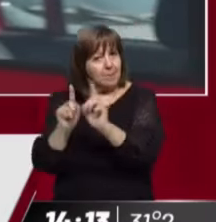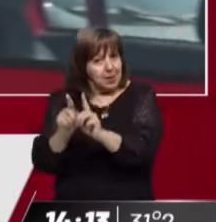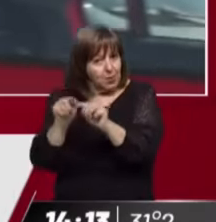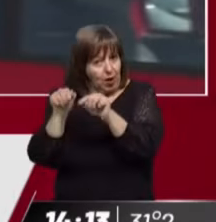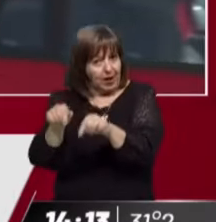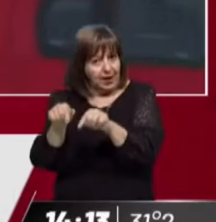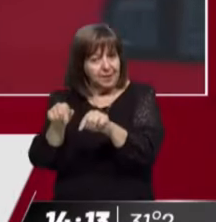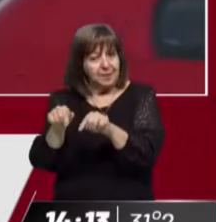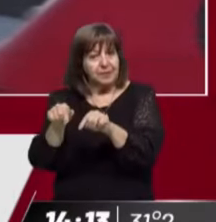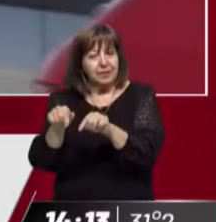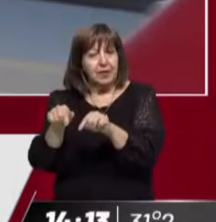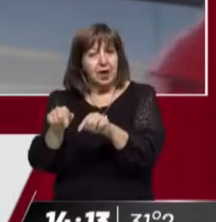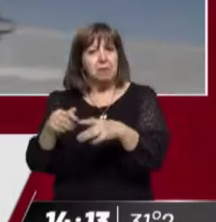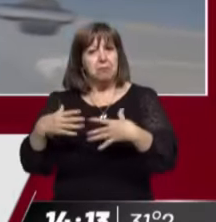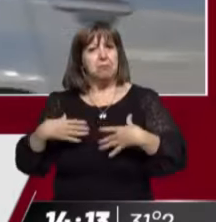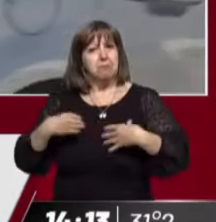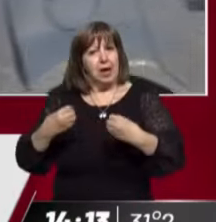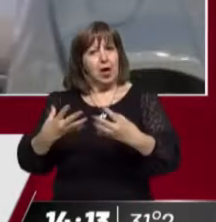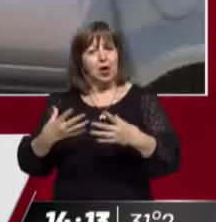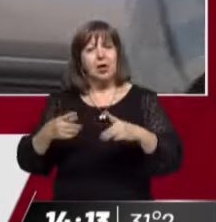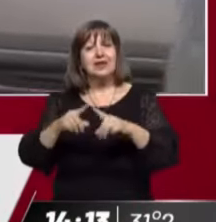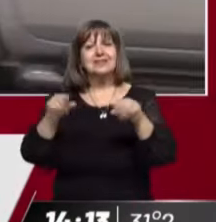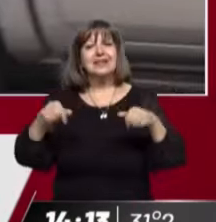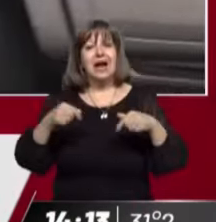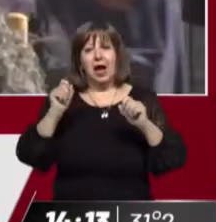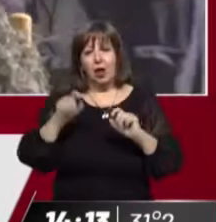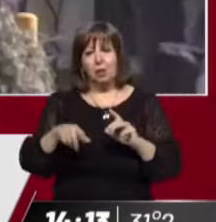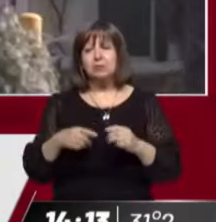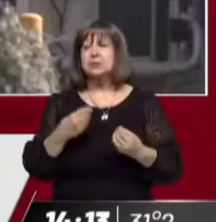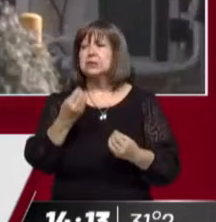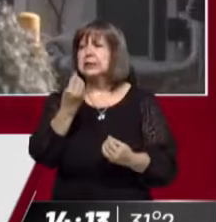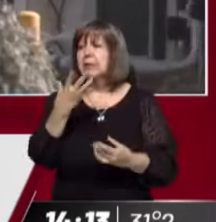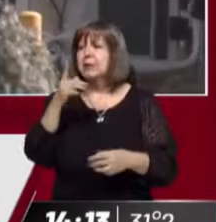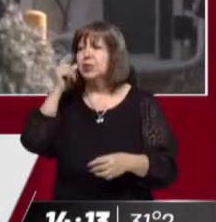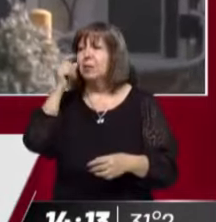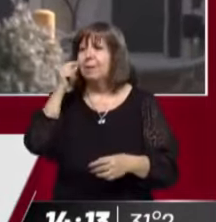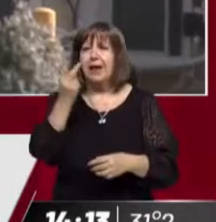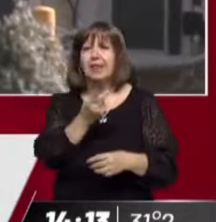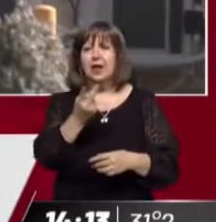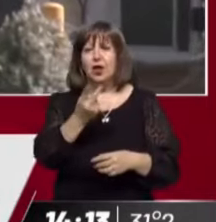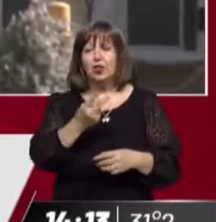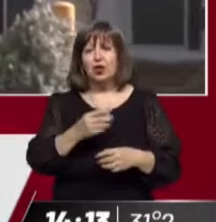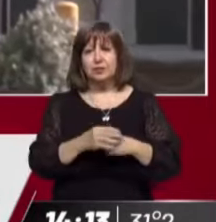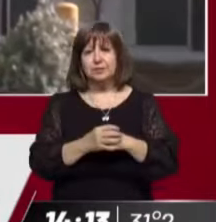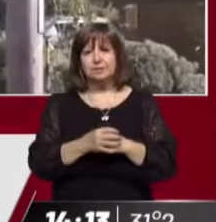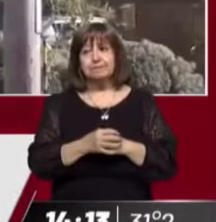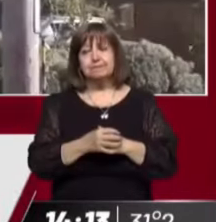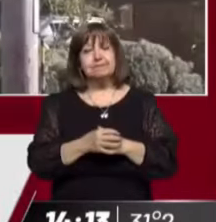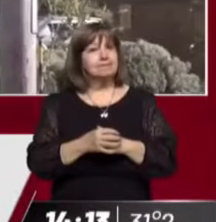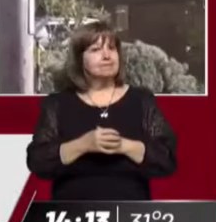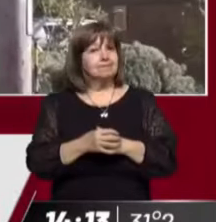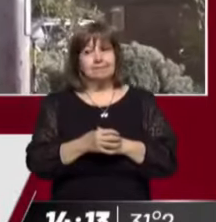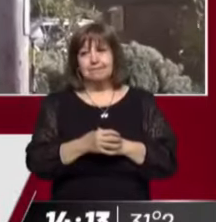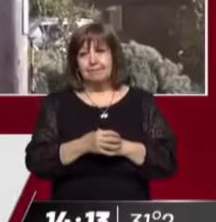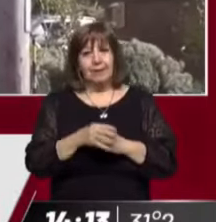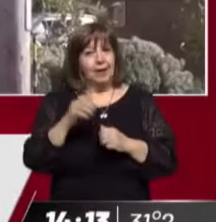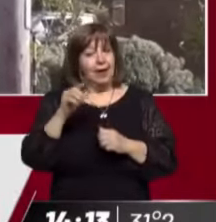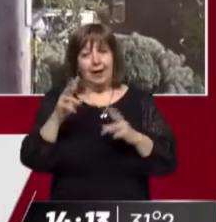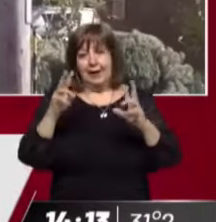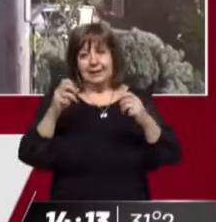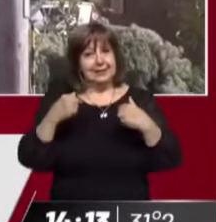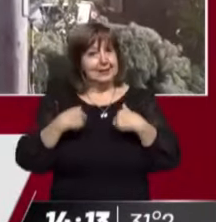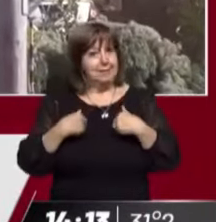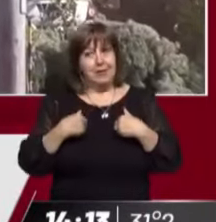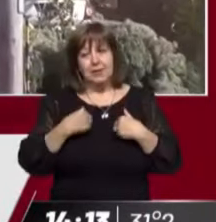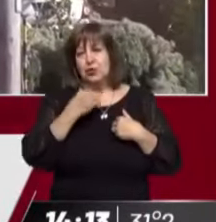hospital con buena evolución en sala común. ¿Y qué pasó con el padre? Eso ya es algo que tendrían que